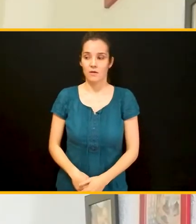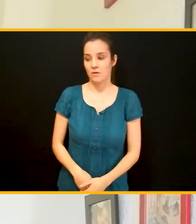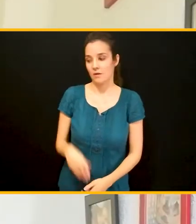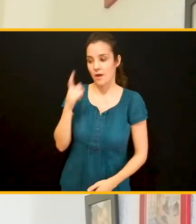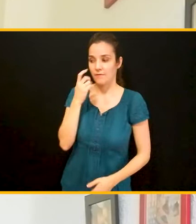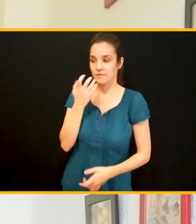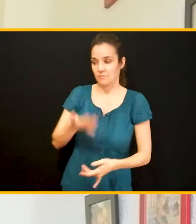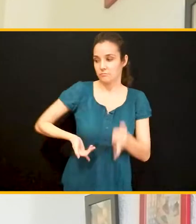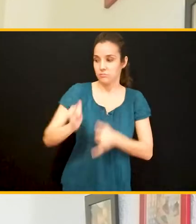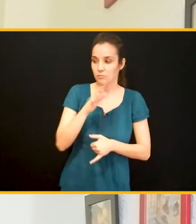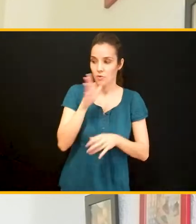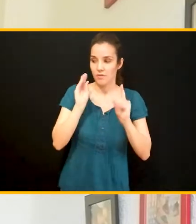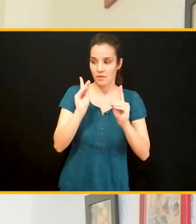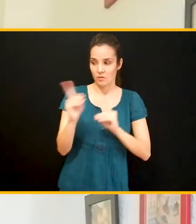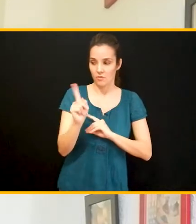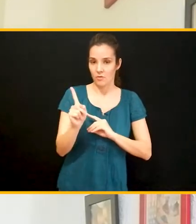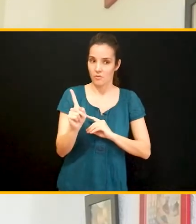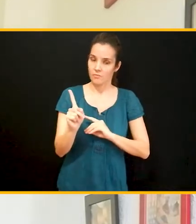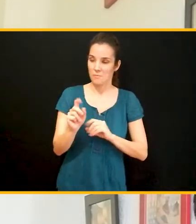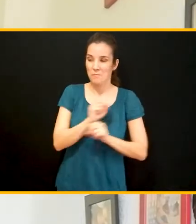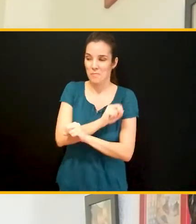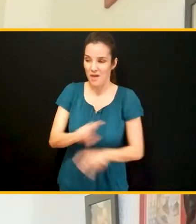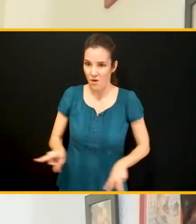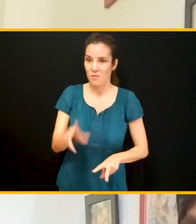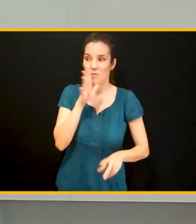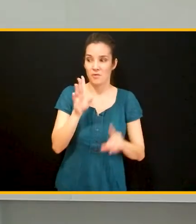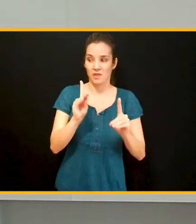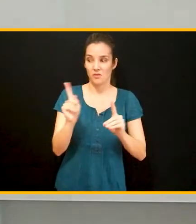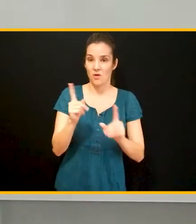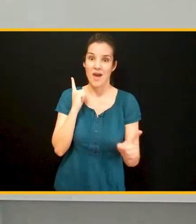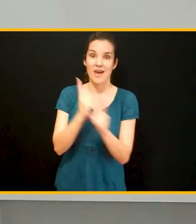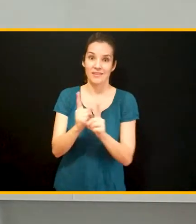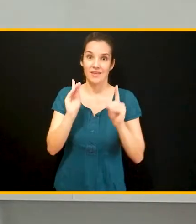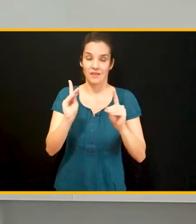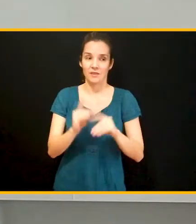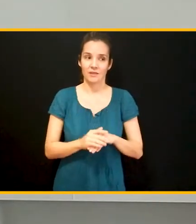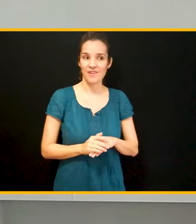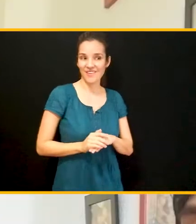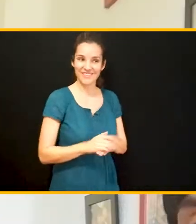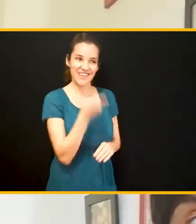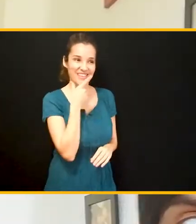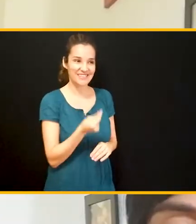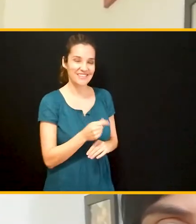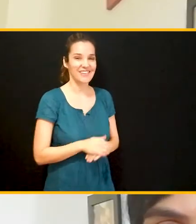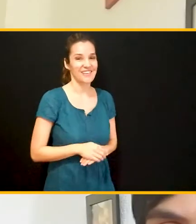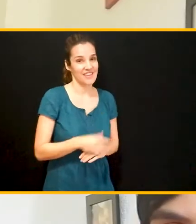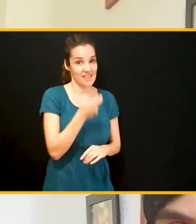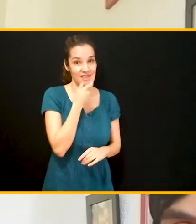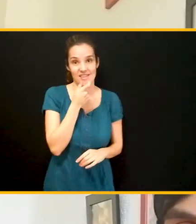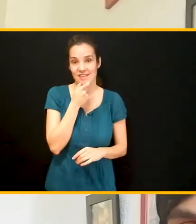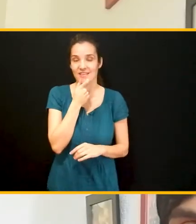por no ser didácticos, más aún que no ser didácticos, antididácticos. It's easy.